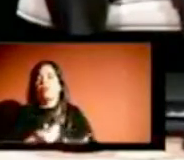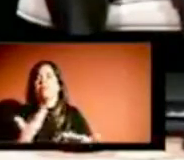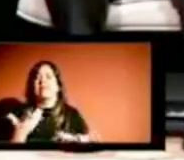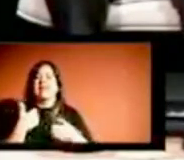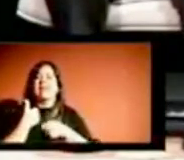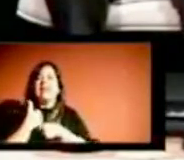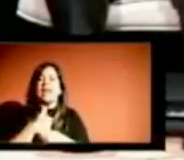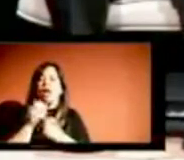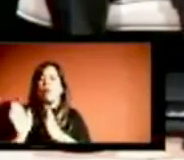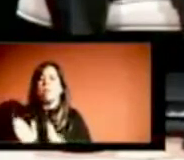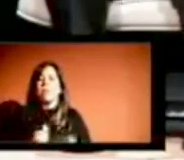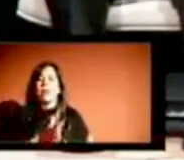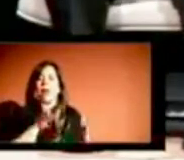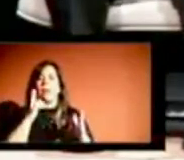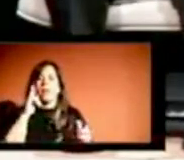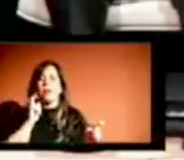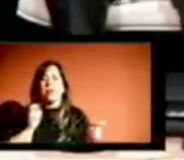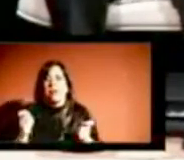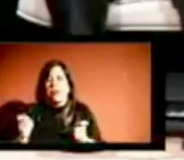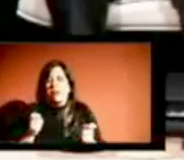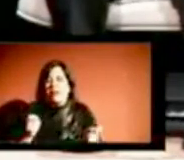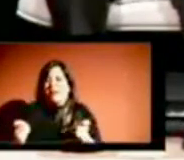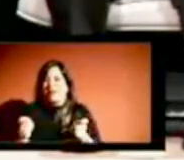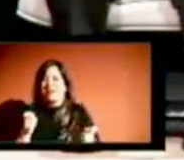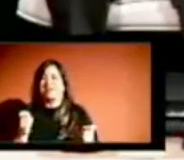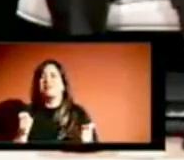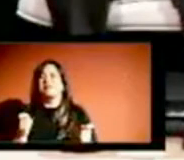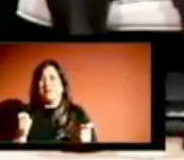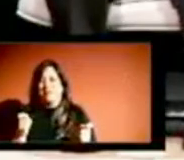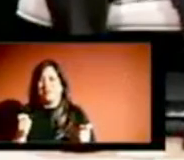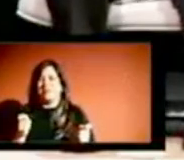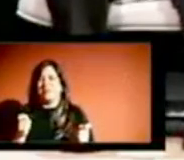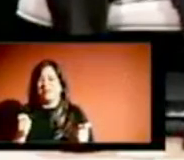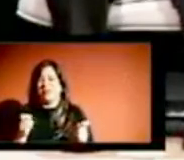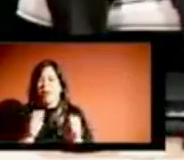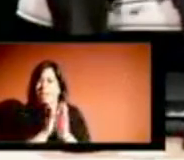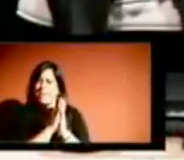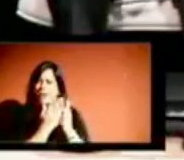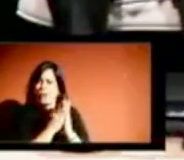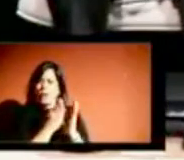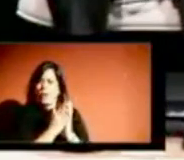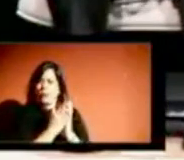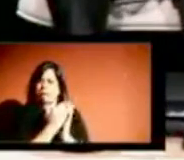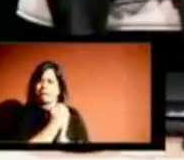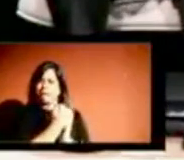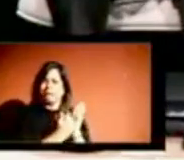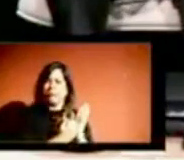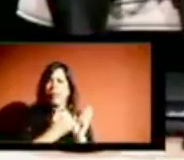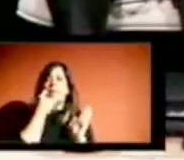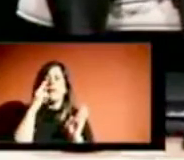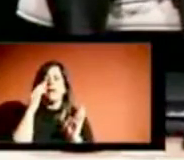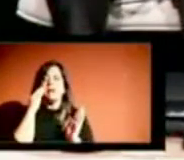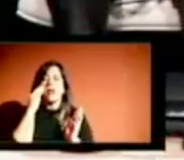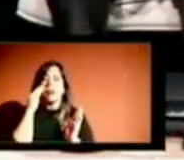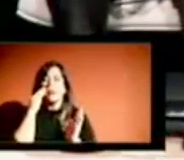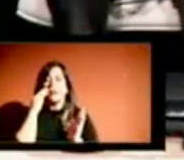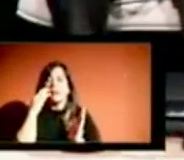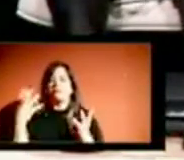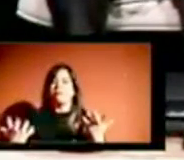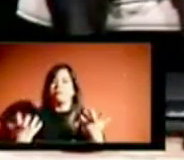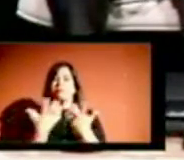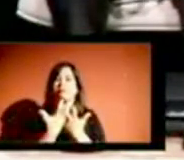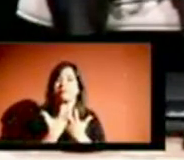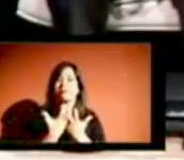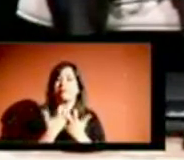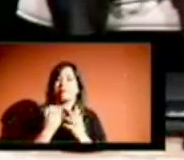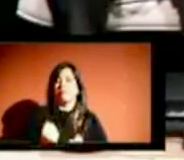elaborar un plan de manejo, un manual para la mitigación, adaptación